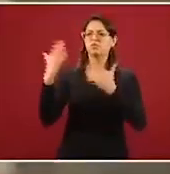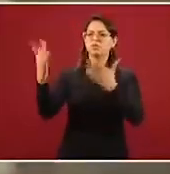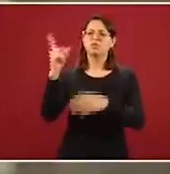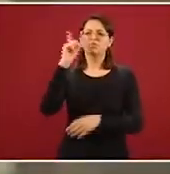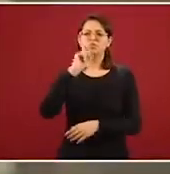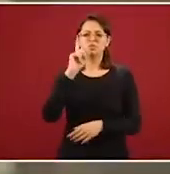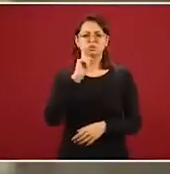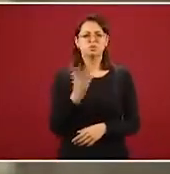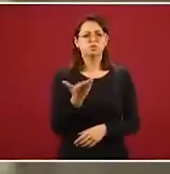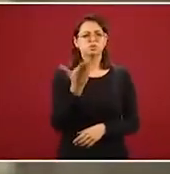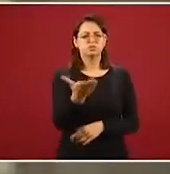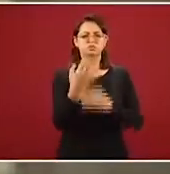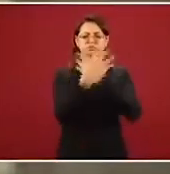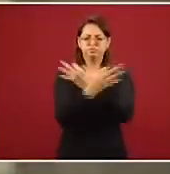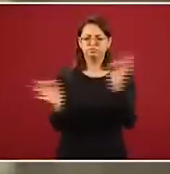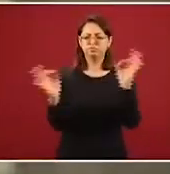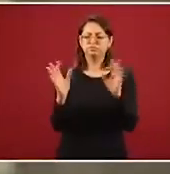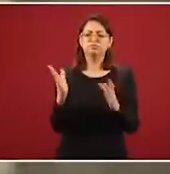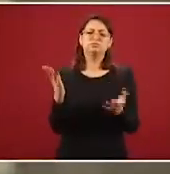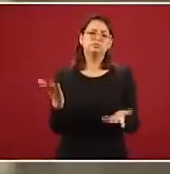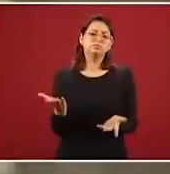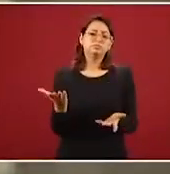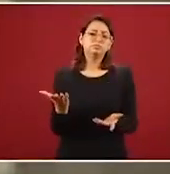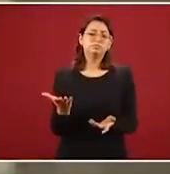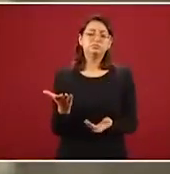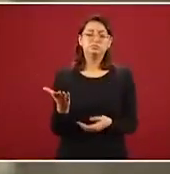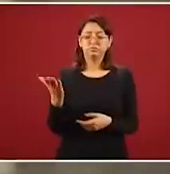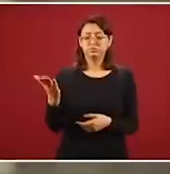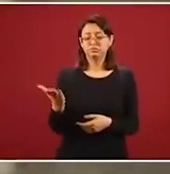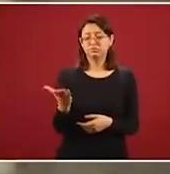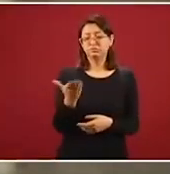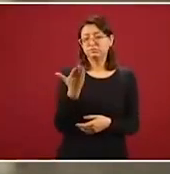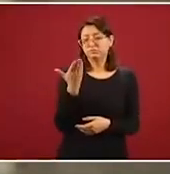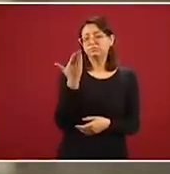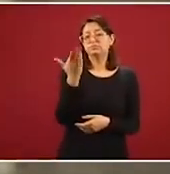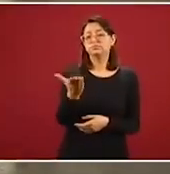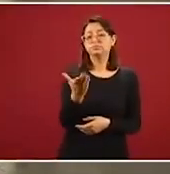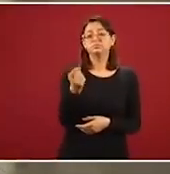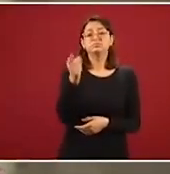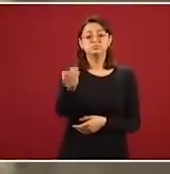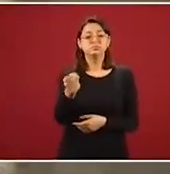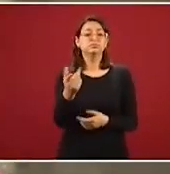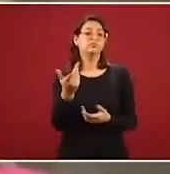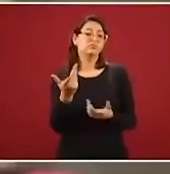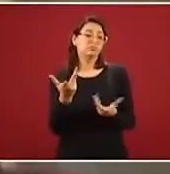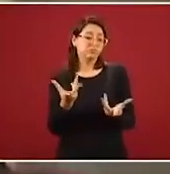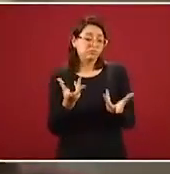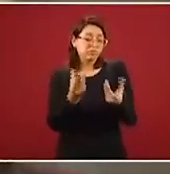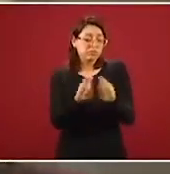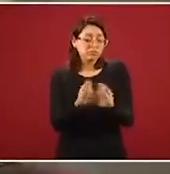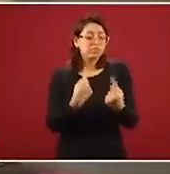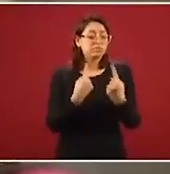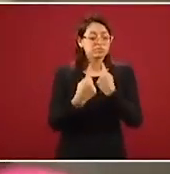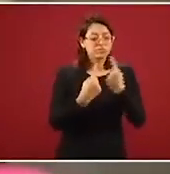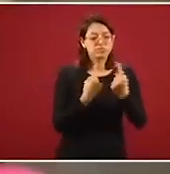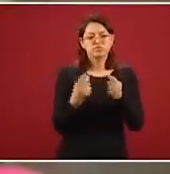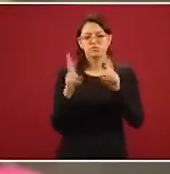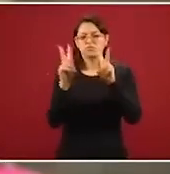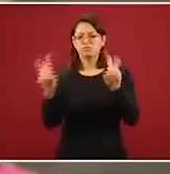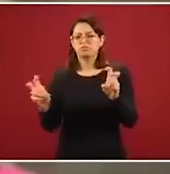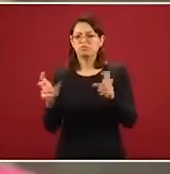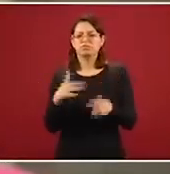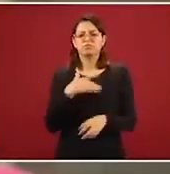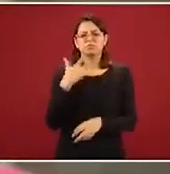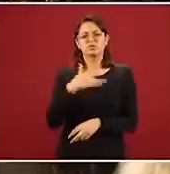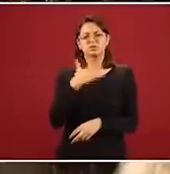sobre todo cuando ellas piden que se pueda reunir con grupos de mujeres que puedan hablarle para sensibilizar sobre este tema, ¿qué es lo que ustedes